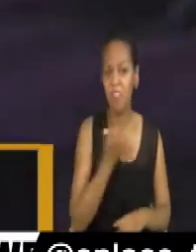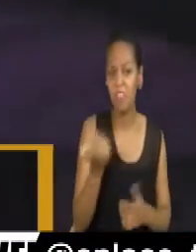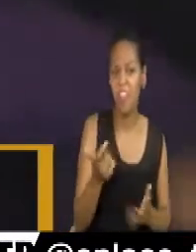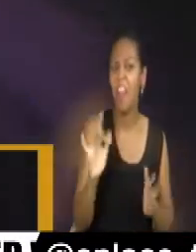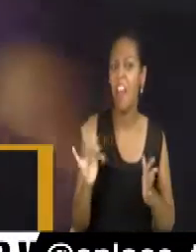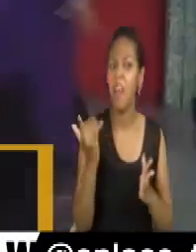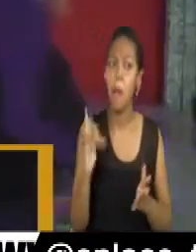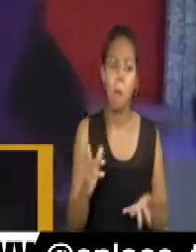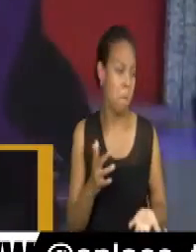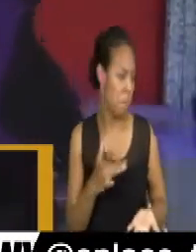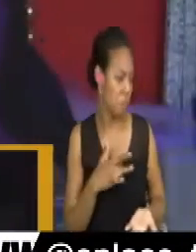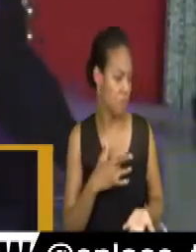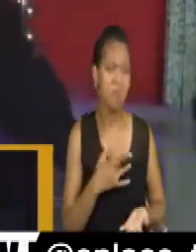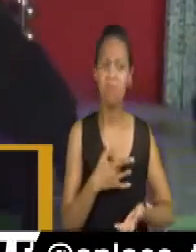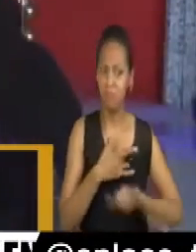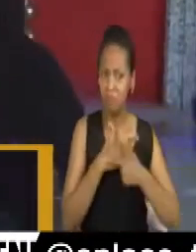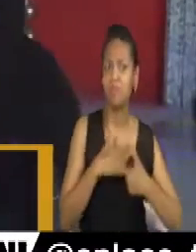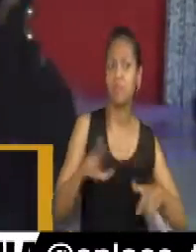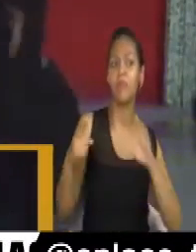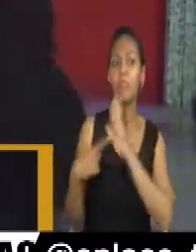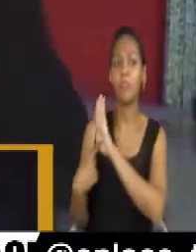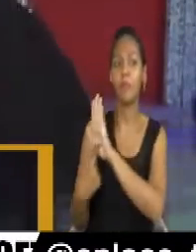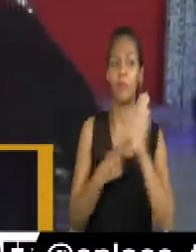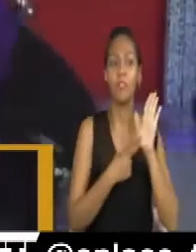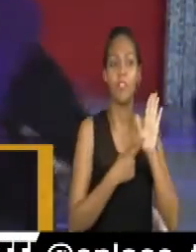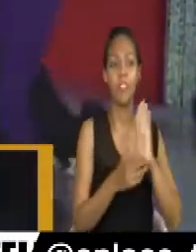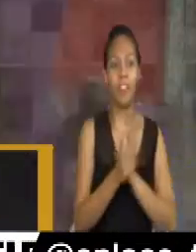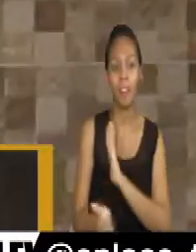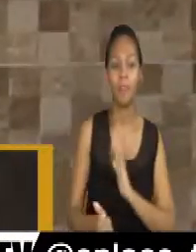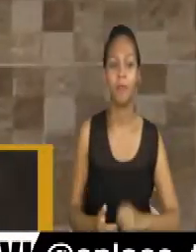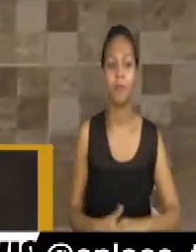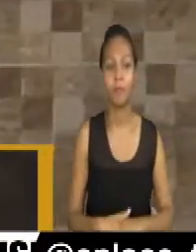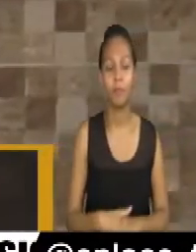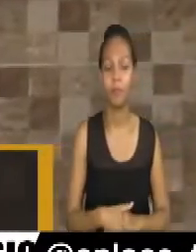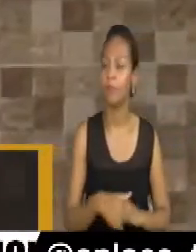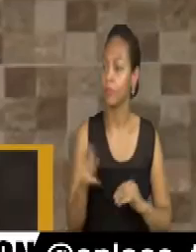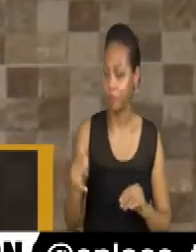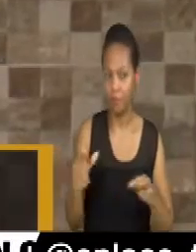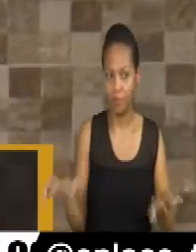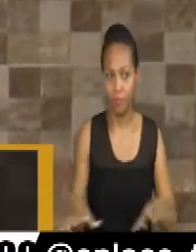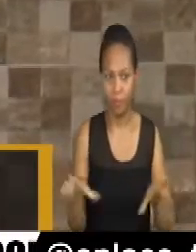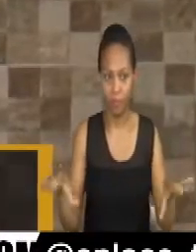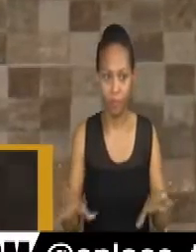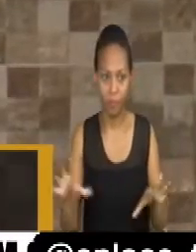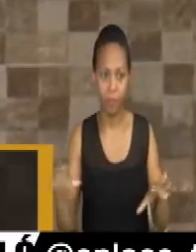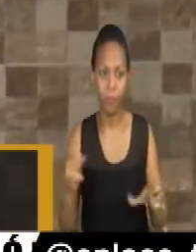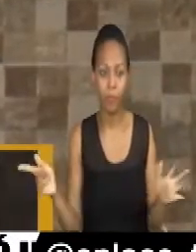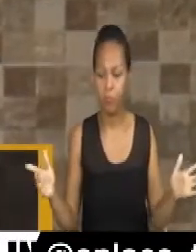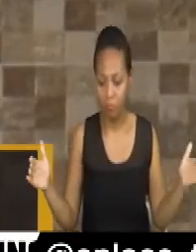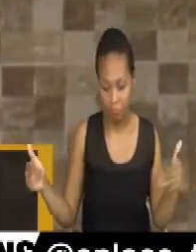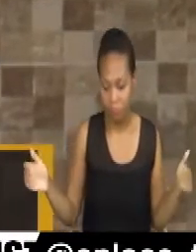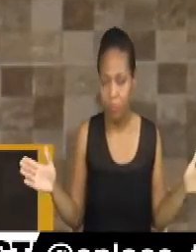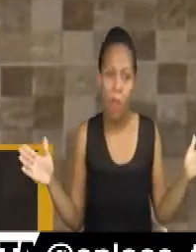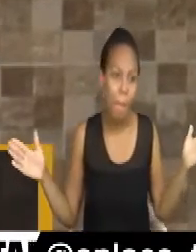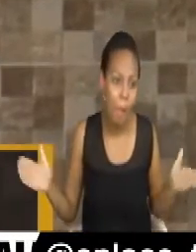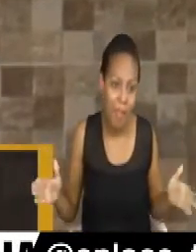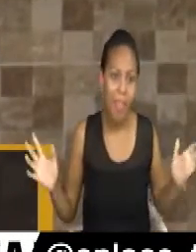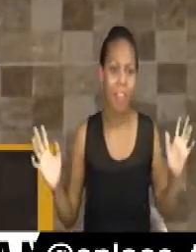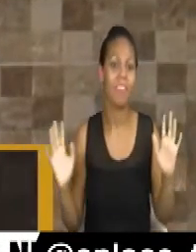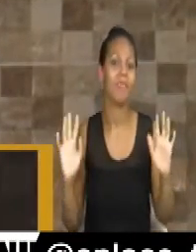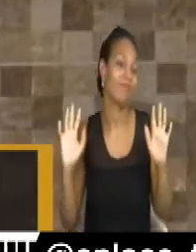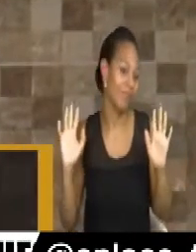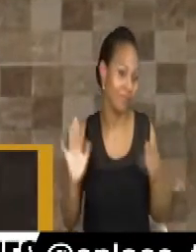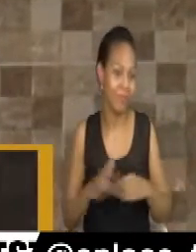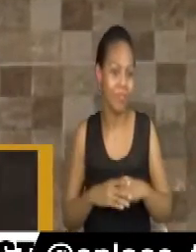rienda suelta a su talento. Formato consiste en que es en una tarima pequeña y trabajan solamente